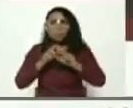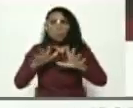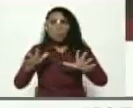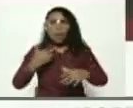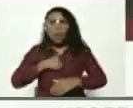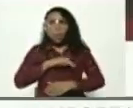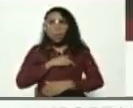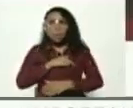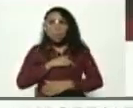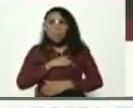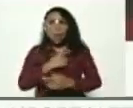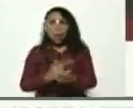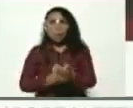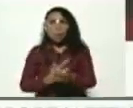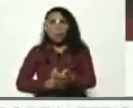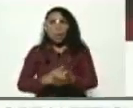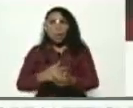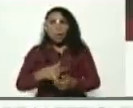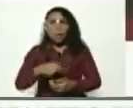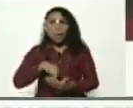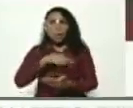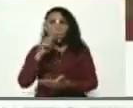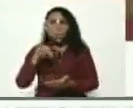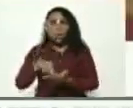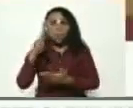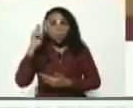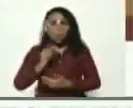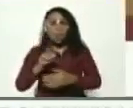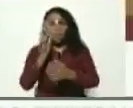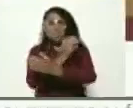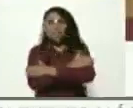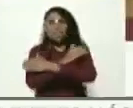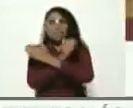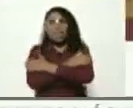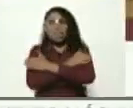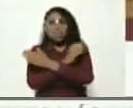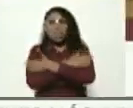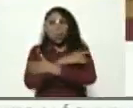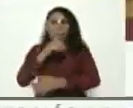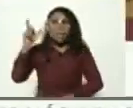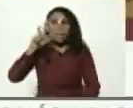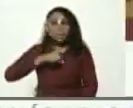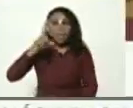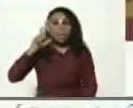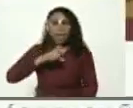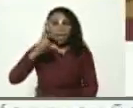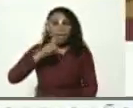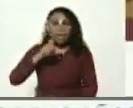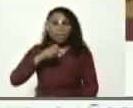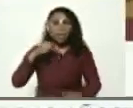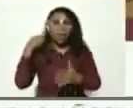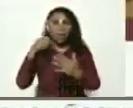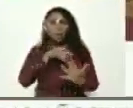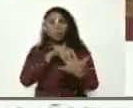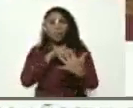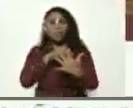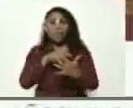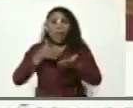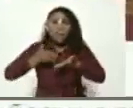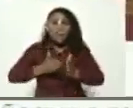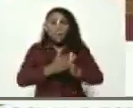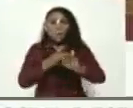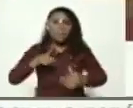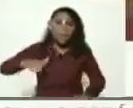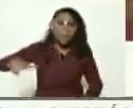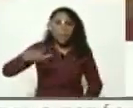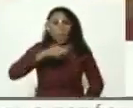nuestra Armada Nacional Bolivariana las felicitaciones que se merecen por la batalla naval del lago